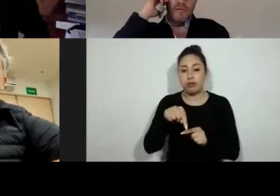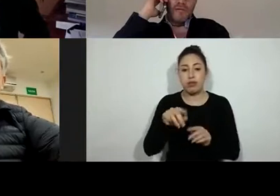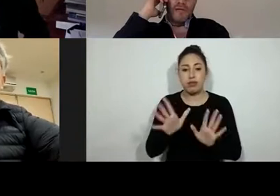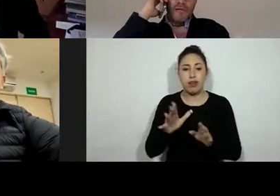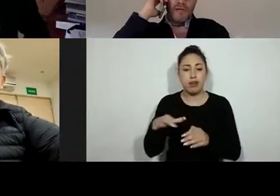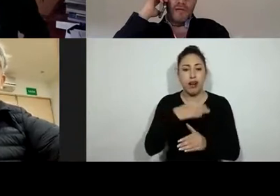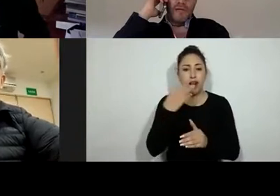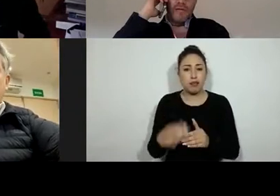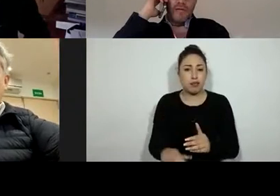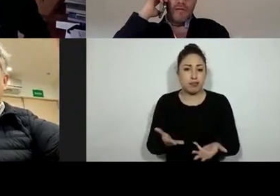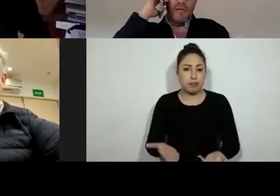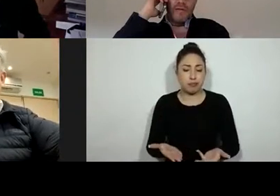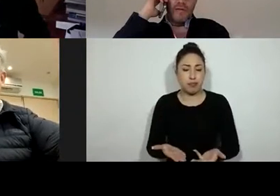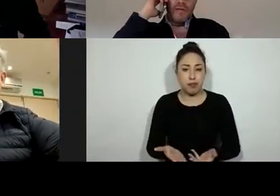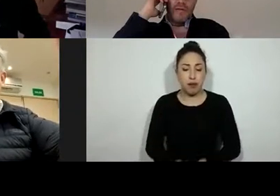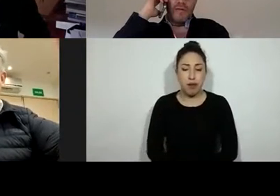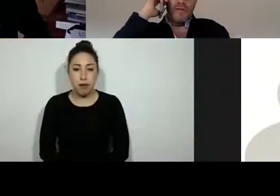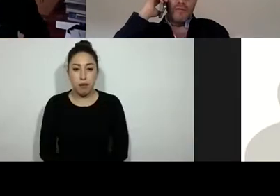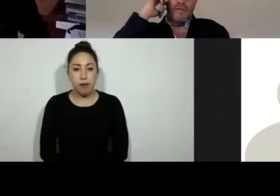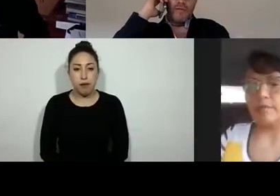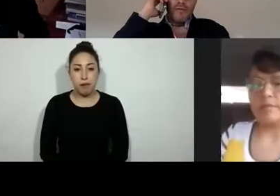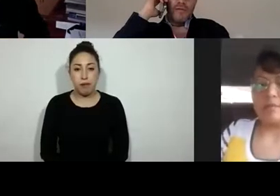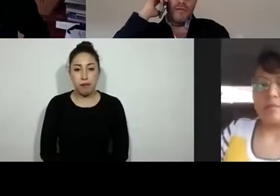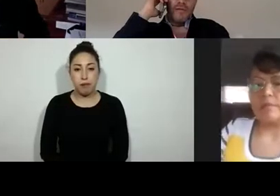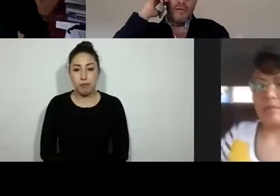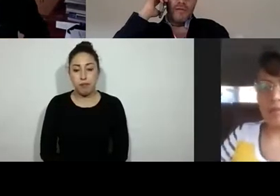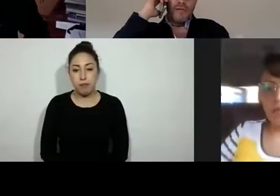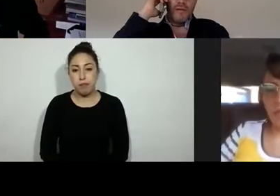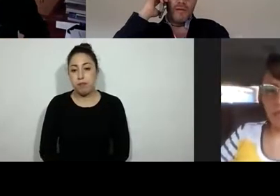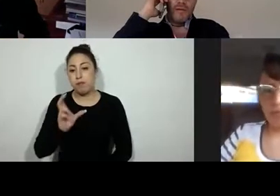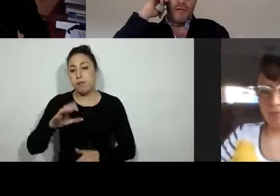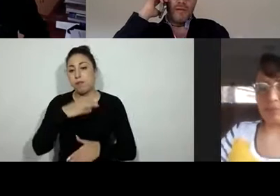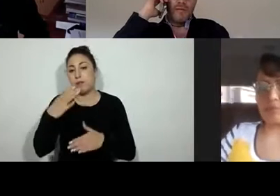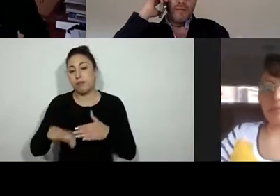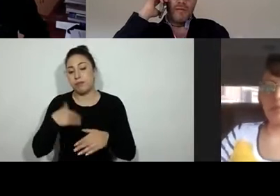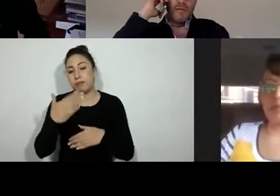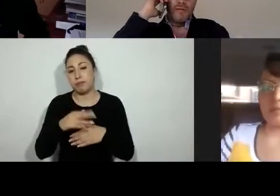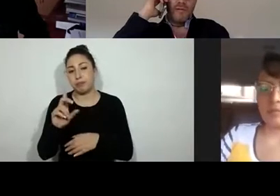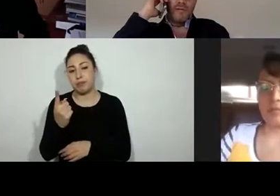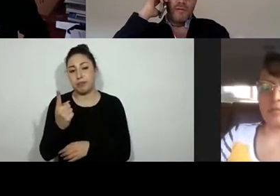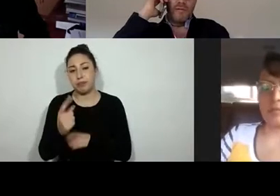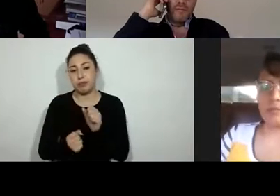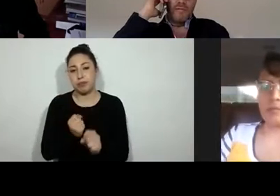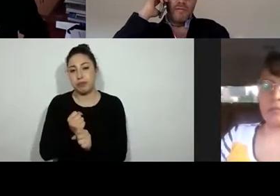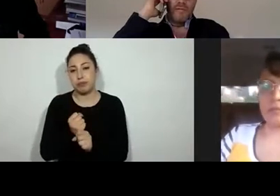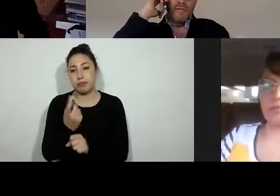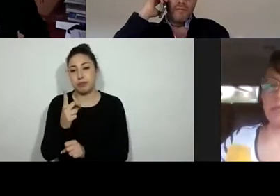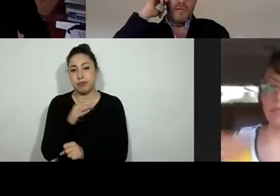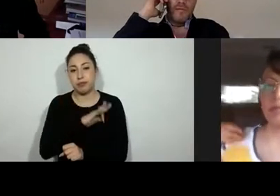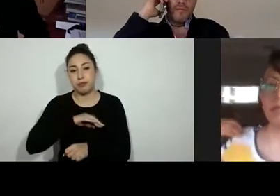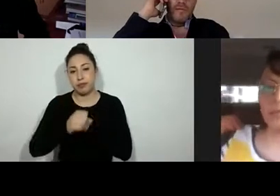de agonizar y va a morir en el próximo 31 de diciembre. Feliz año a todas y todos.